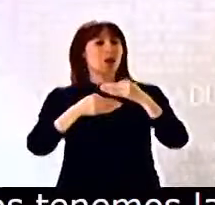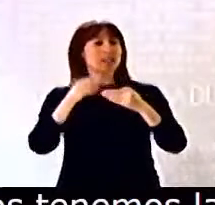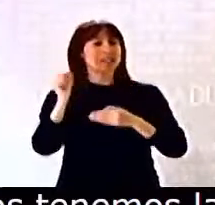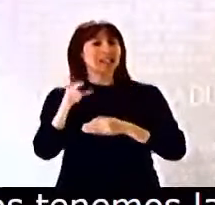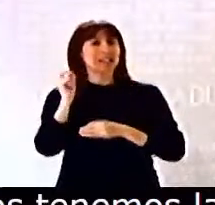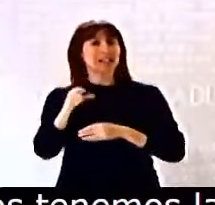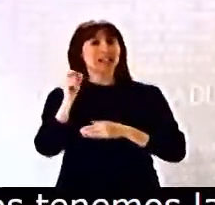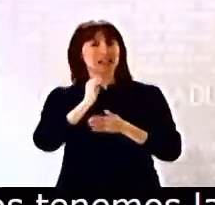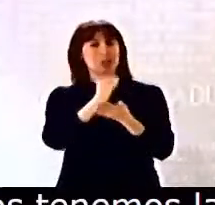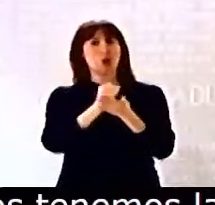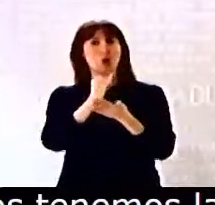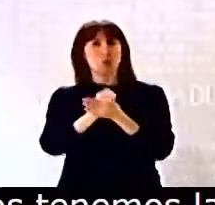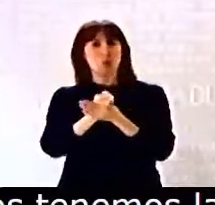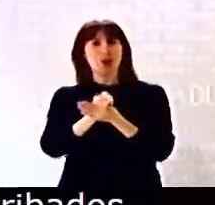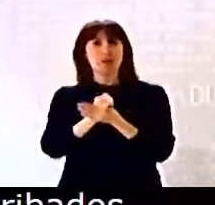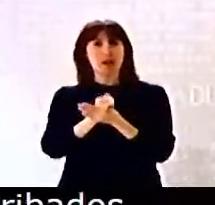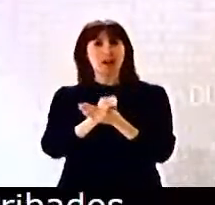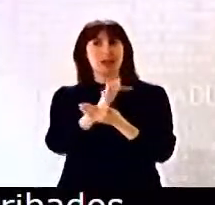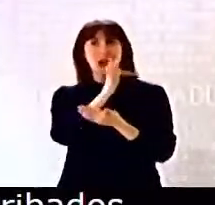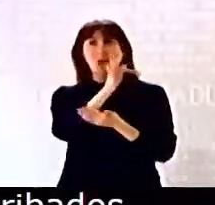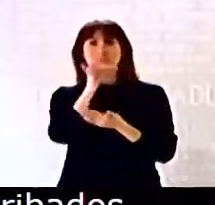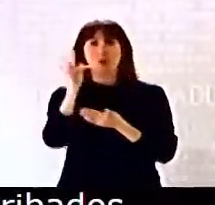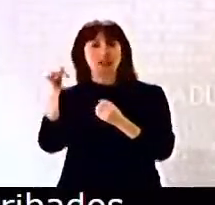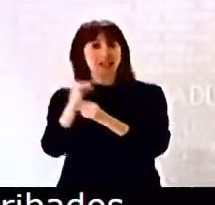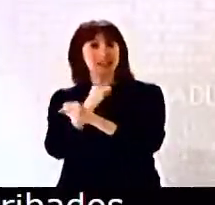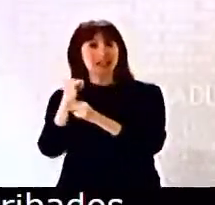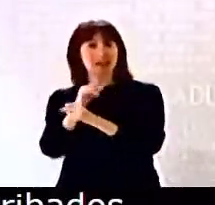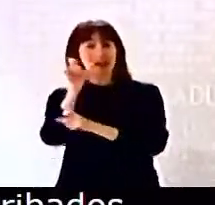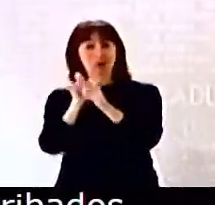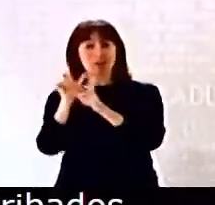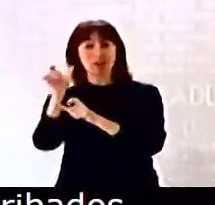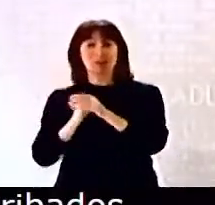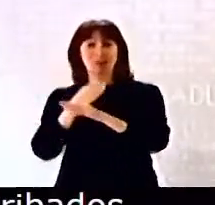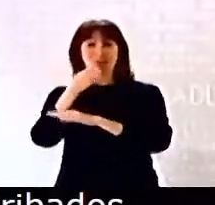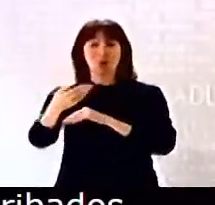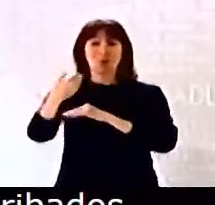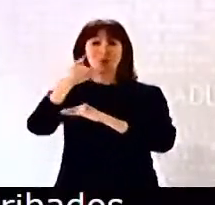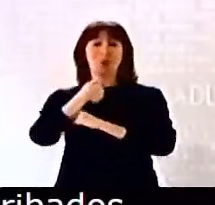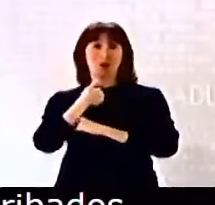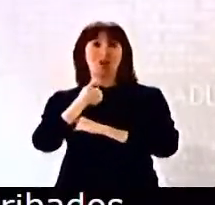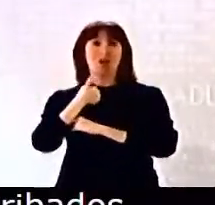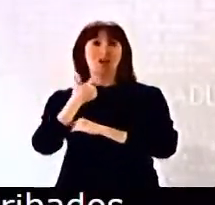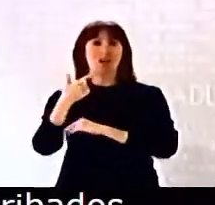periódicos de la positividad de los trabajadores que entraban y salían en la residencia.